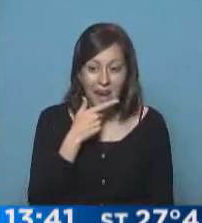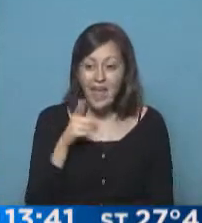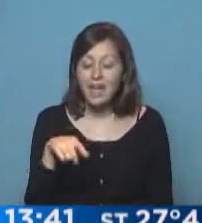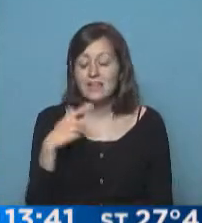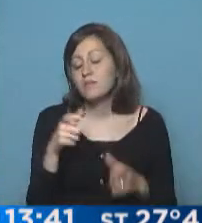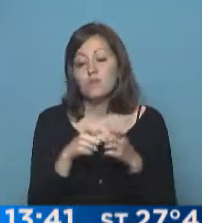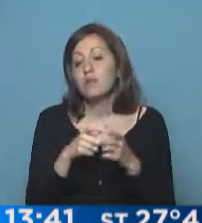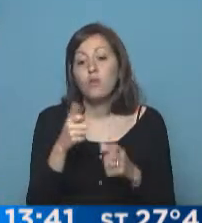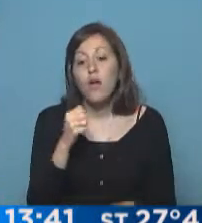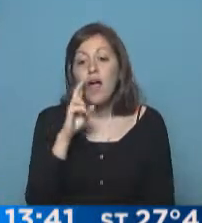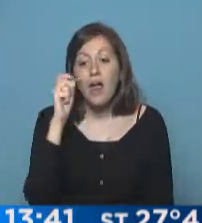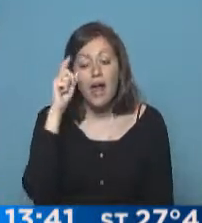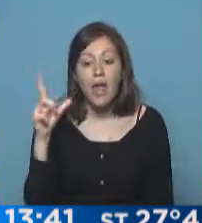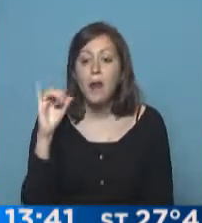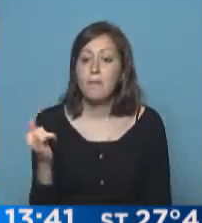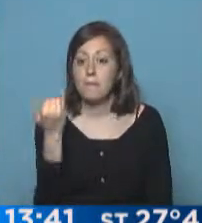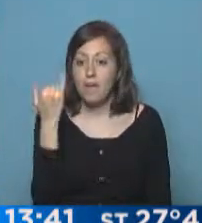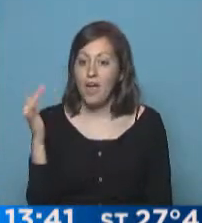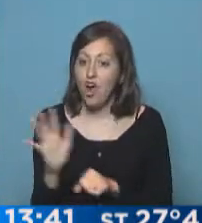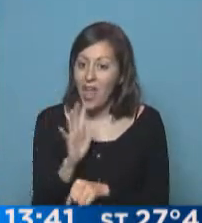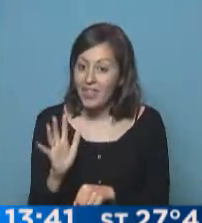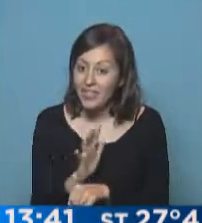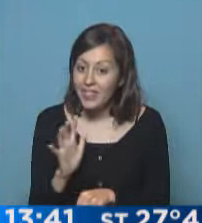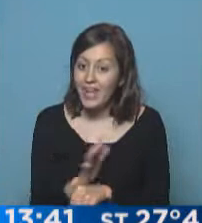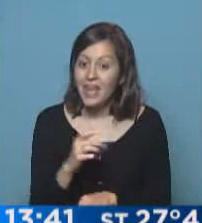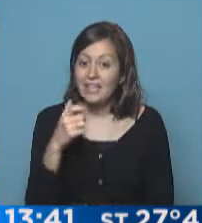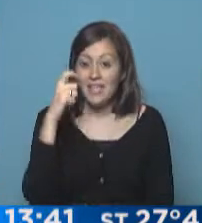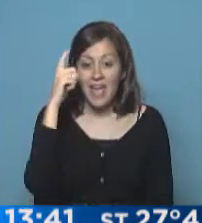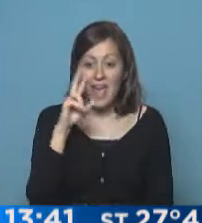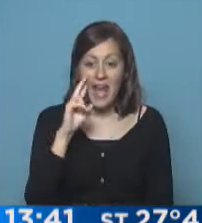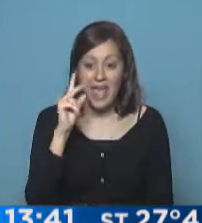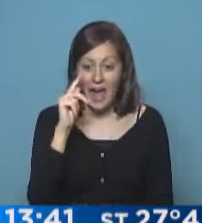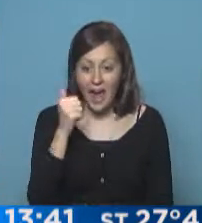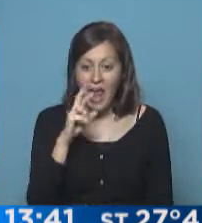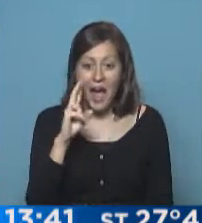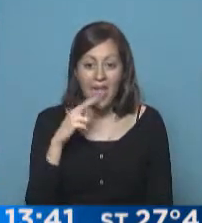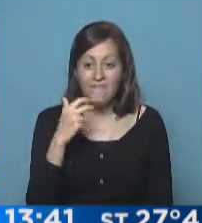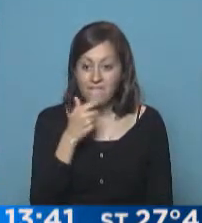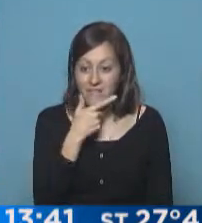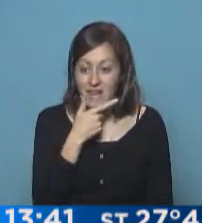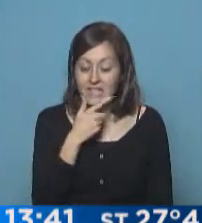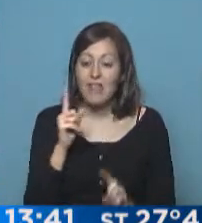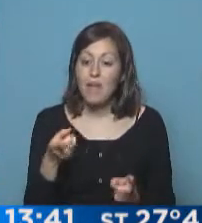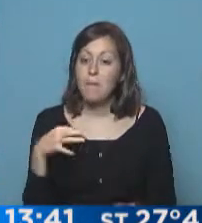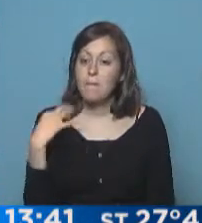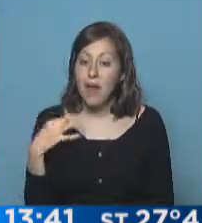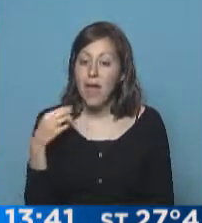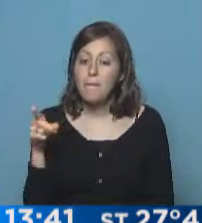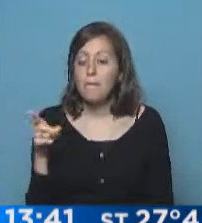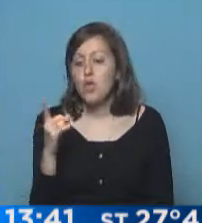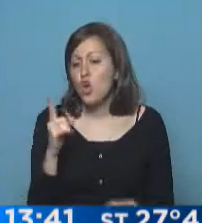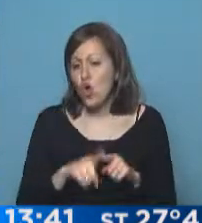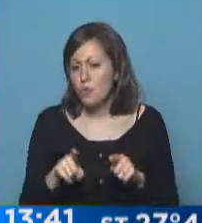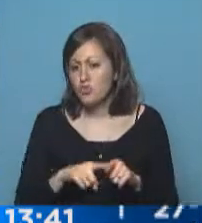que recibió el premio a la mejor actriz, el mejor actor para Erika Rivas. Y también estuvo premiado Cómo funcionan casi todas las